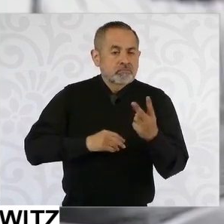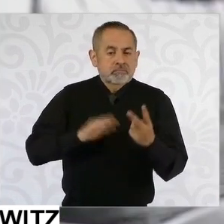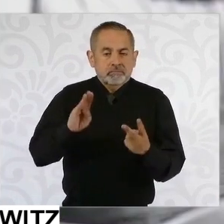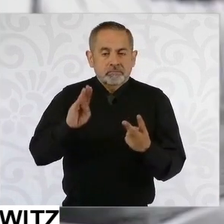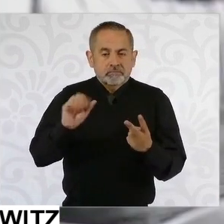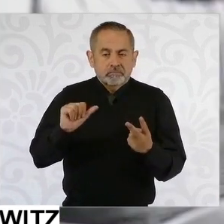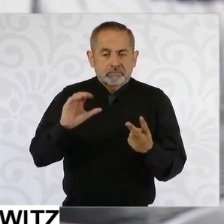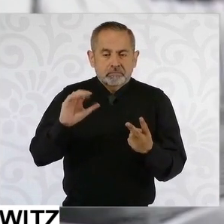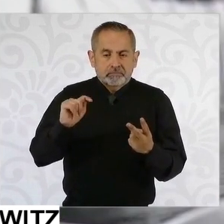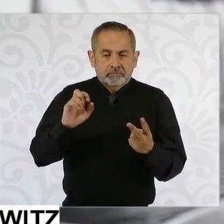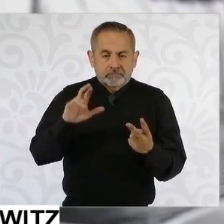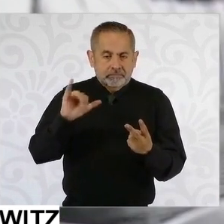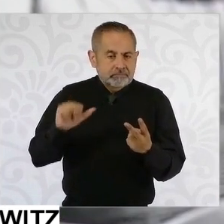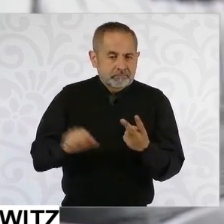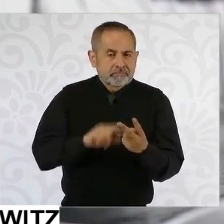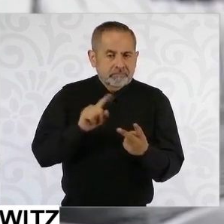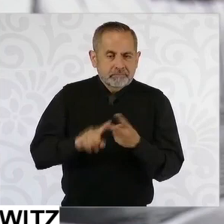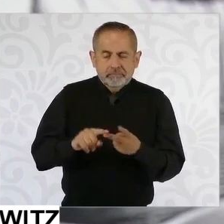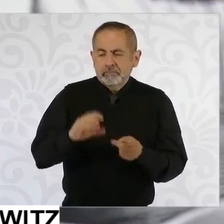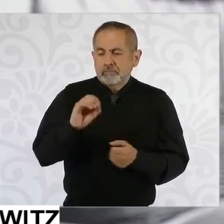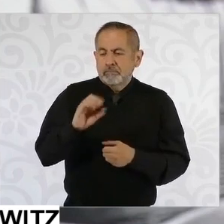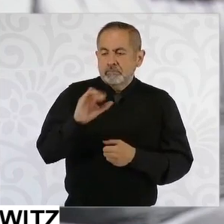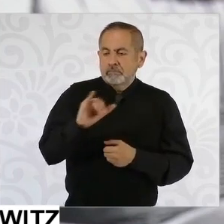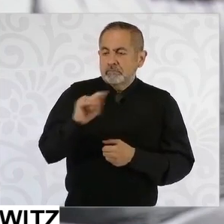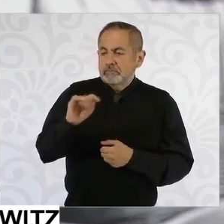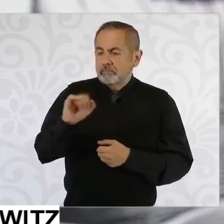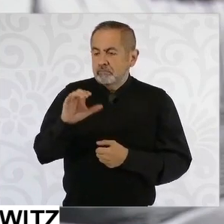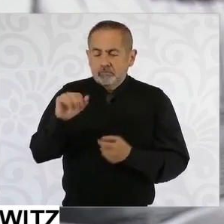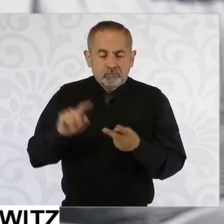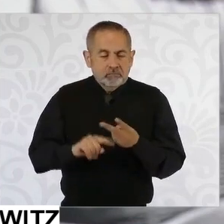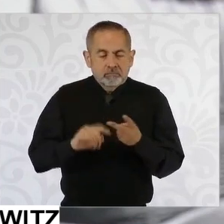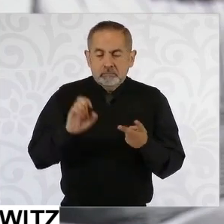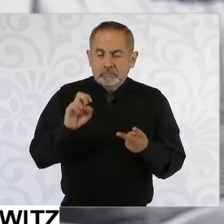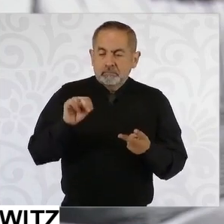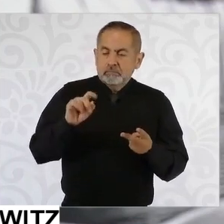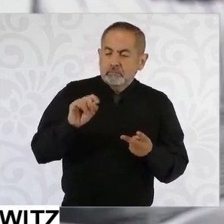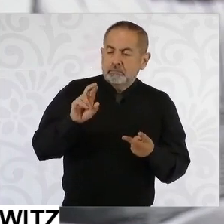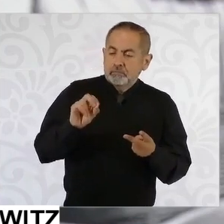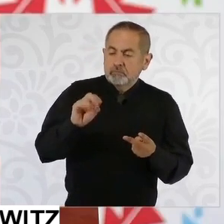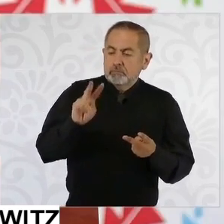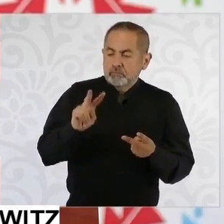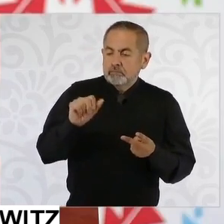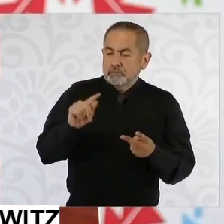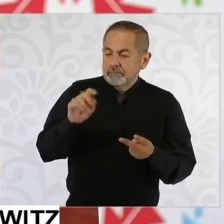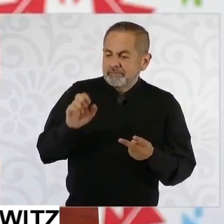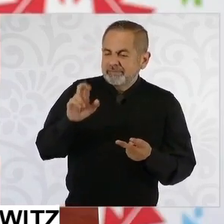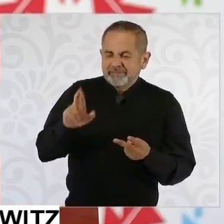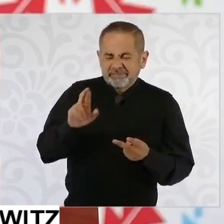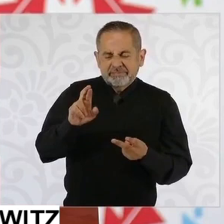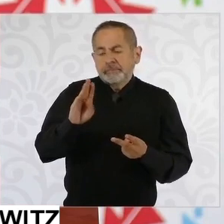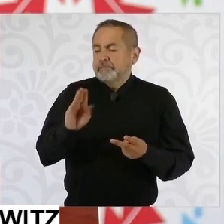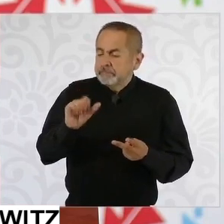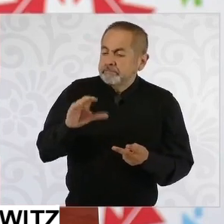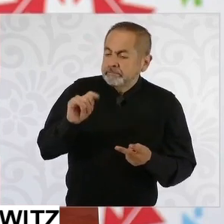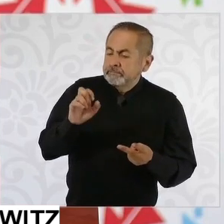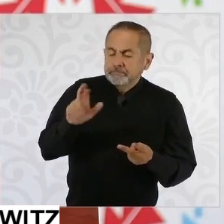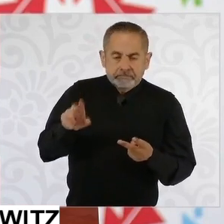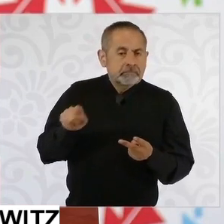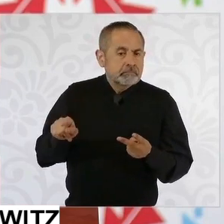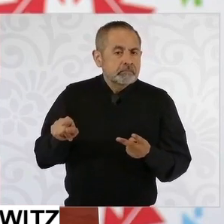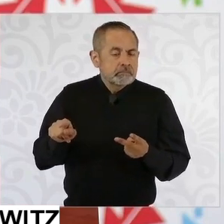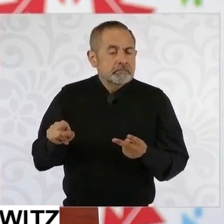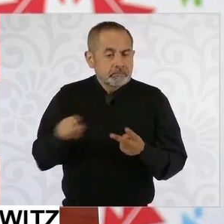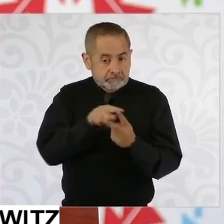bacterias, Klebsiella oxytoca y Enterobacter cloacae, y nuestro objetivo